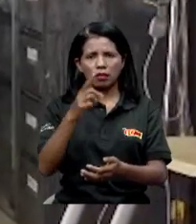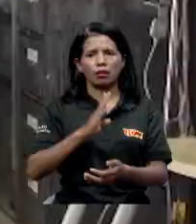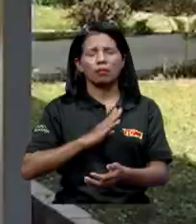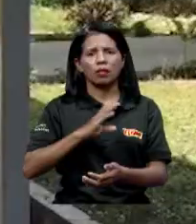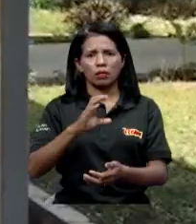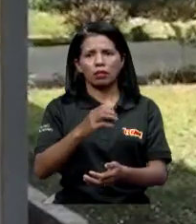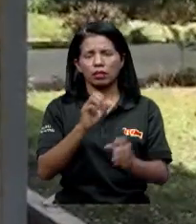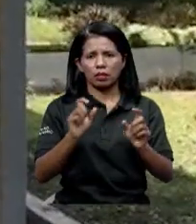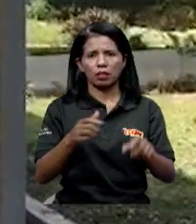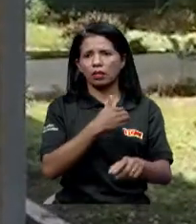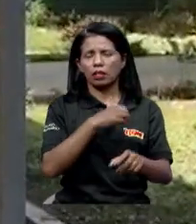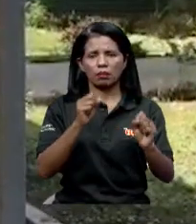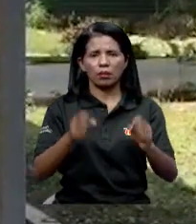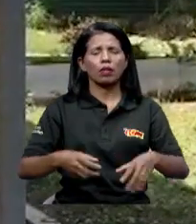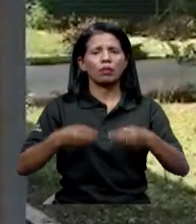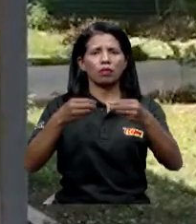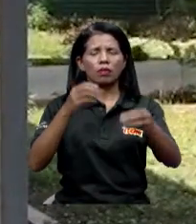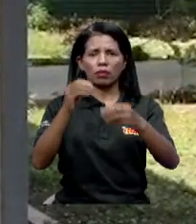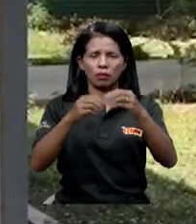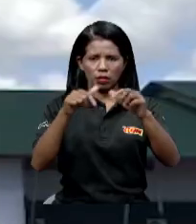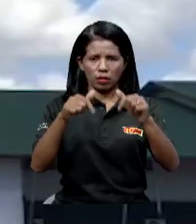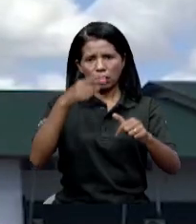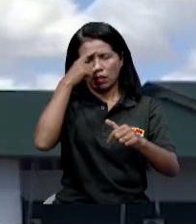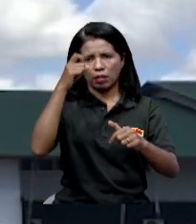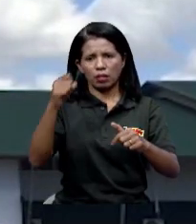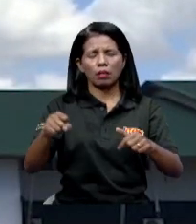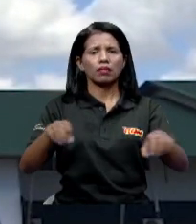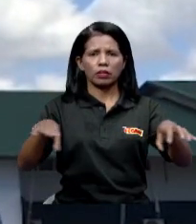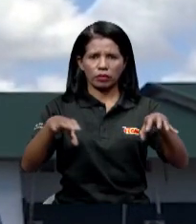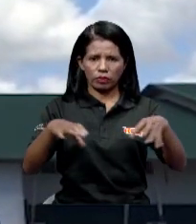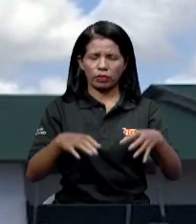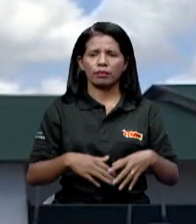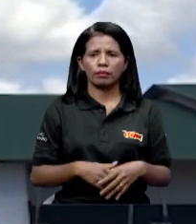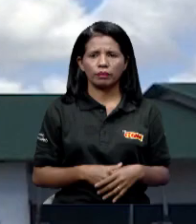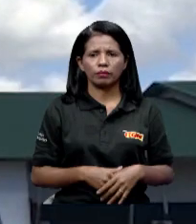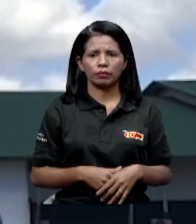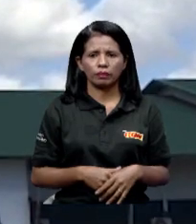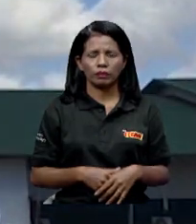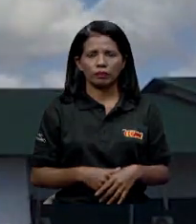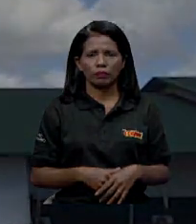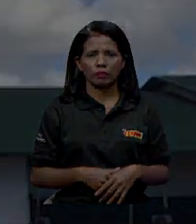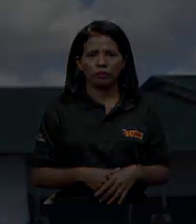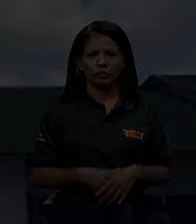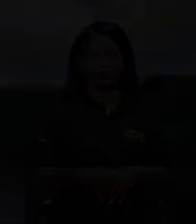será belo for comentário com o assunto, né? Tam para um serviço. Feliciano Venâncio Belo, Gemen.